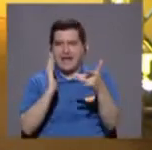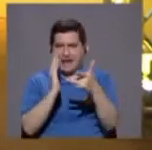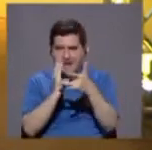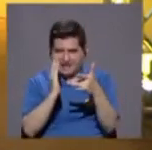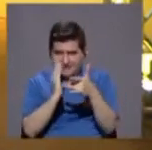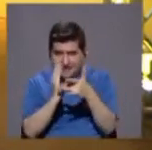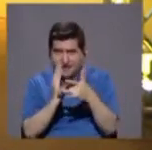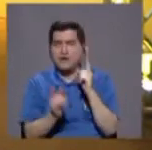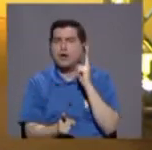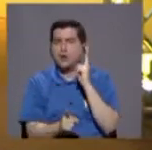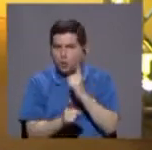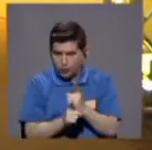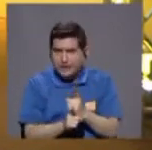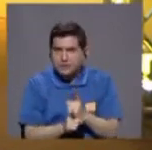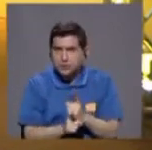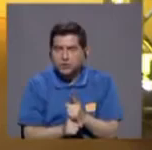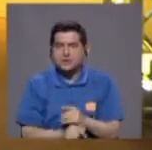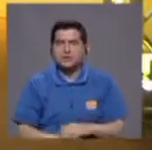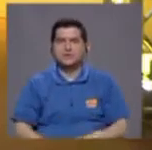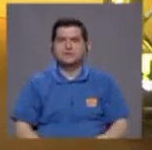¿Me equivoco, don Luis Raúl?